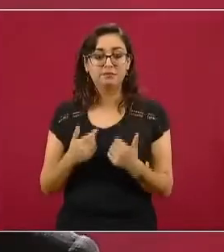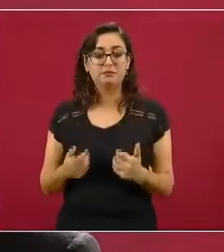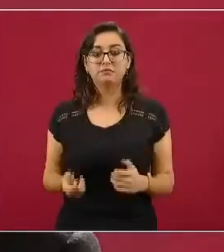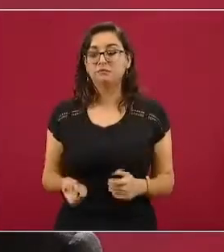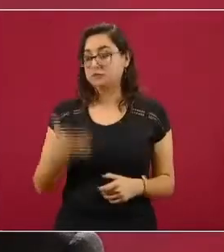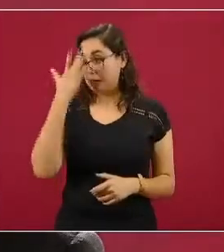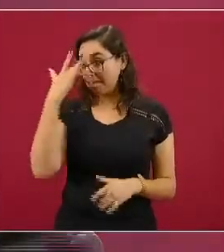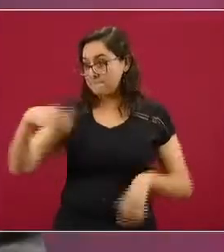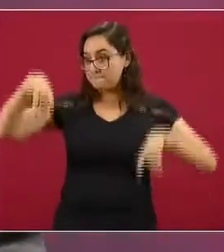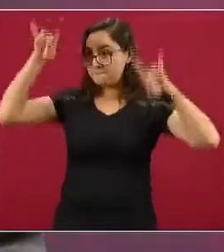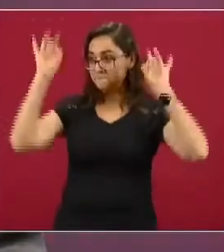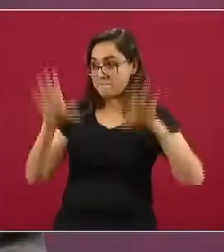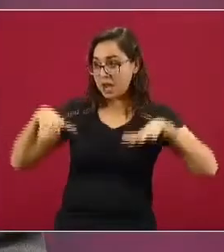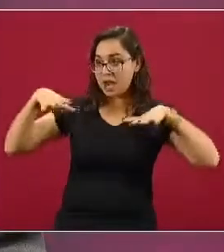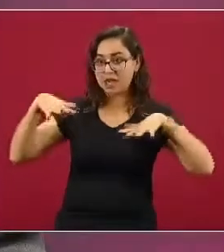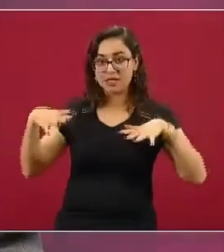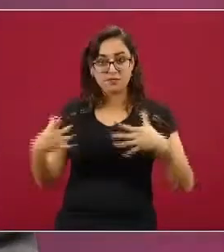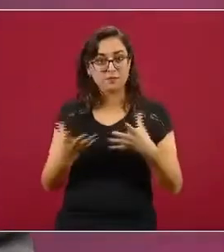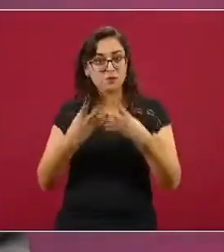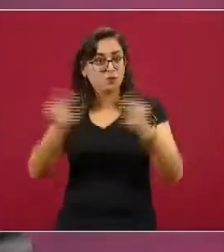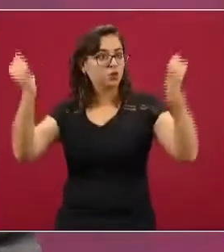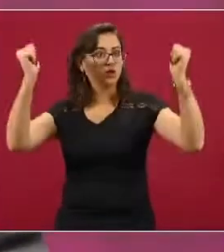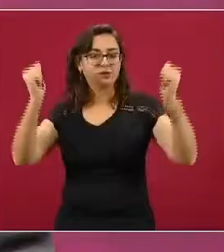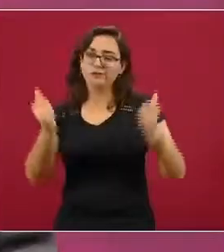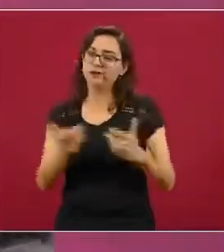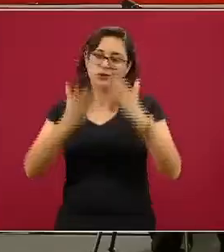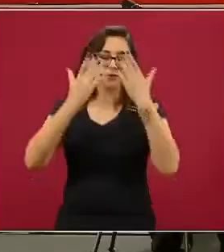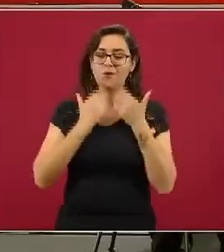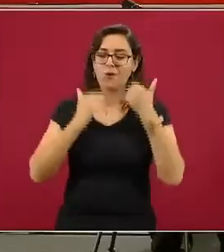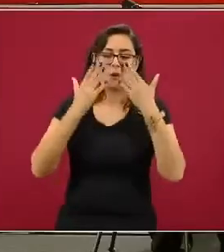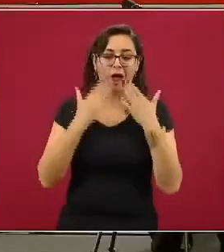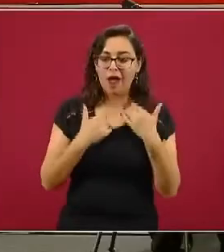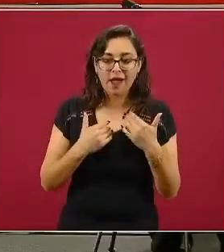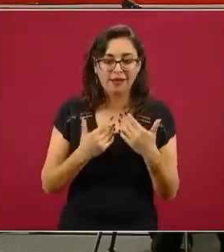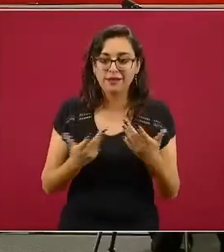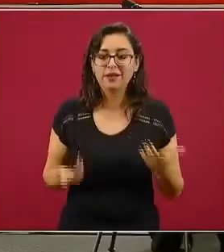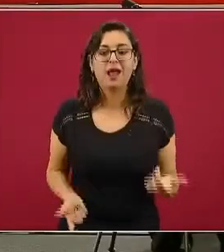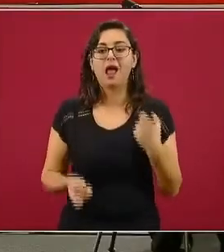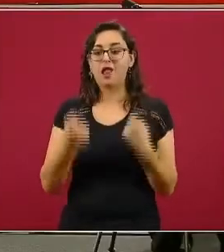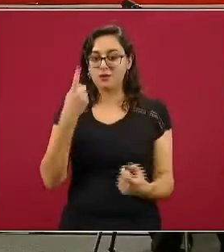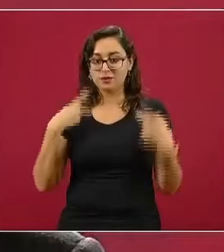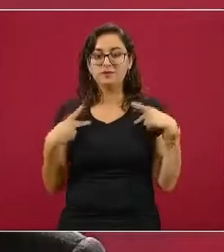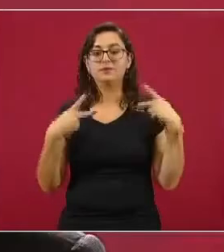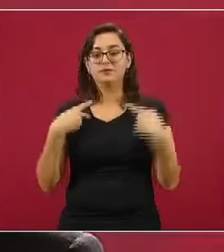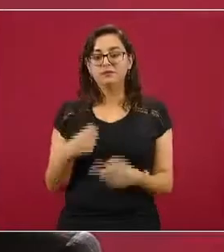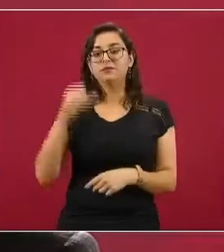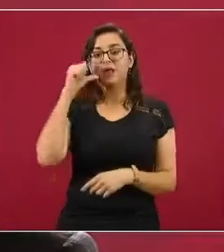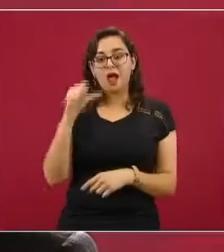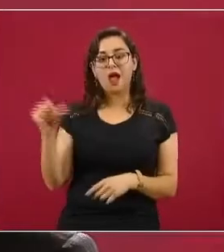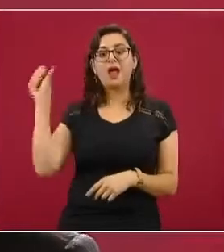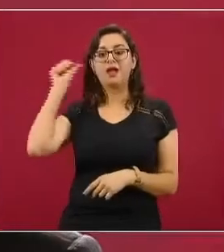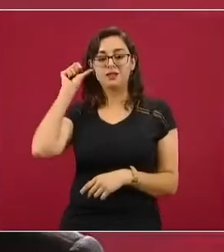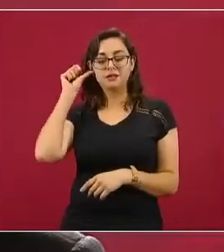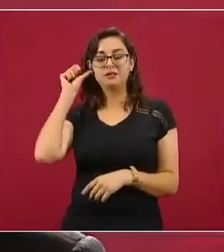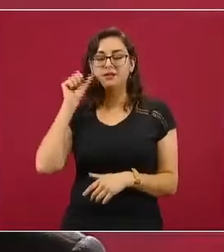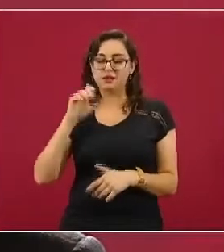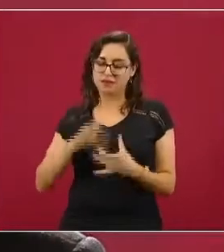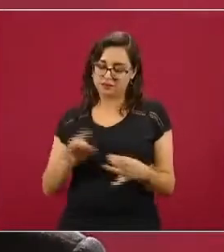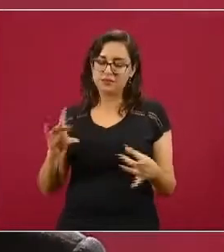mágica, nadie tiene la solución. Ha habido quien, ayer lo comentábamos a propósito de la comparecencia del